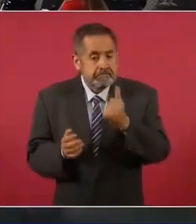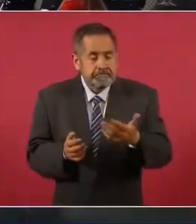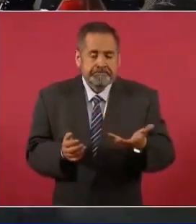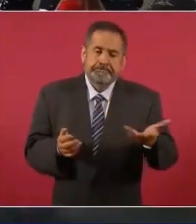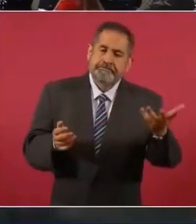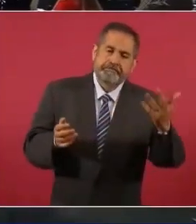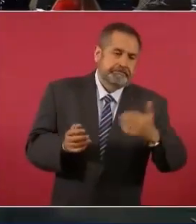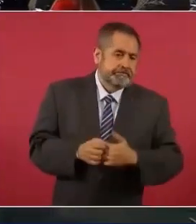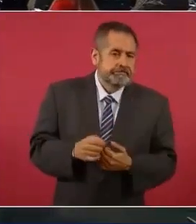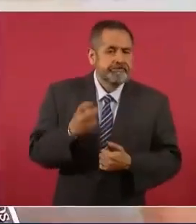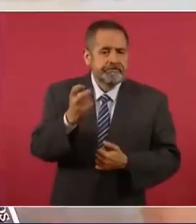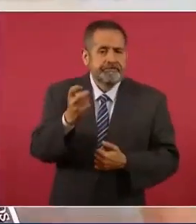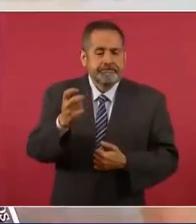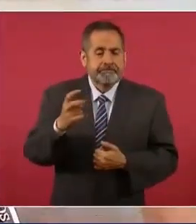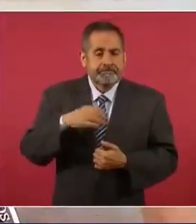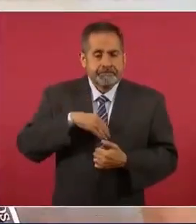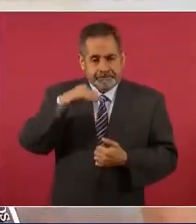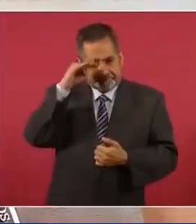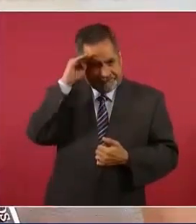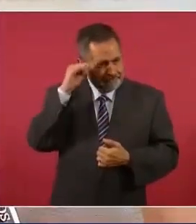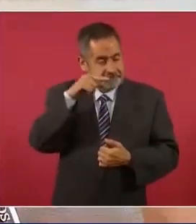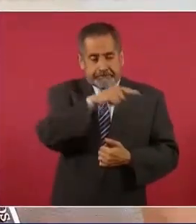Entonces están